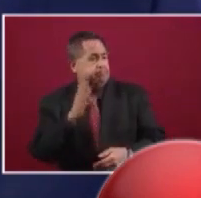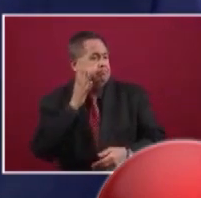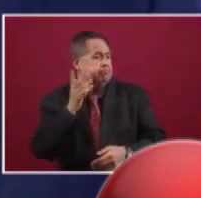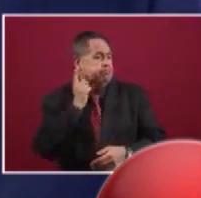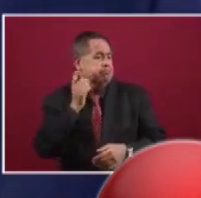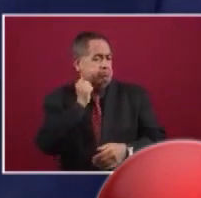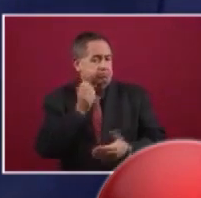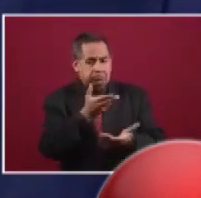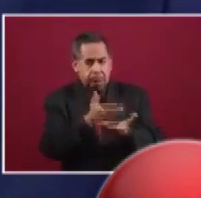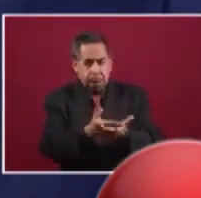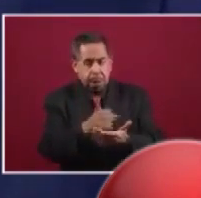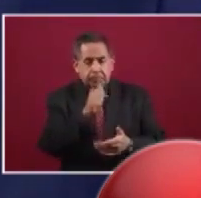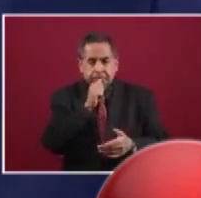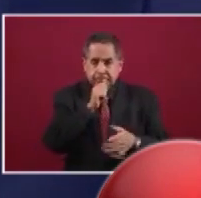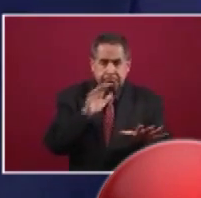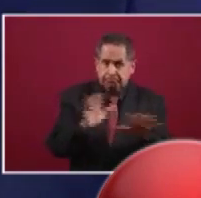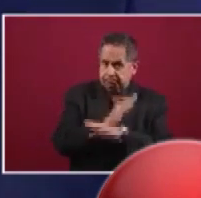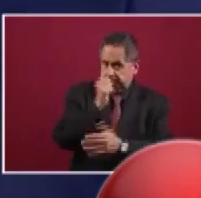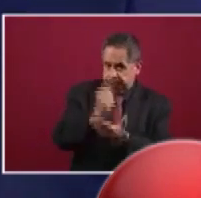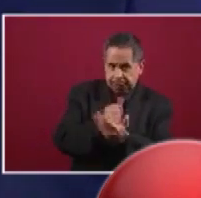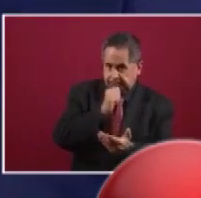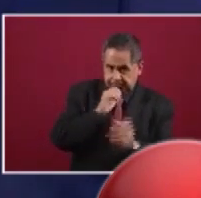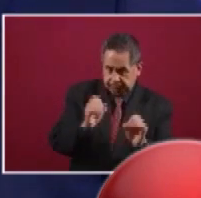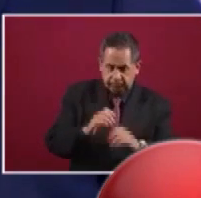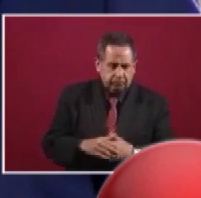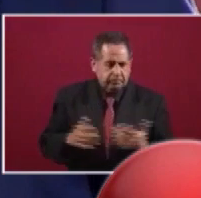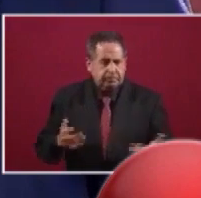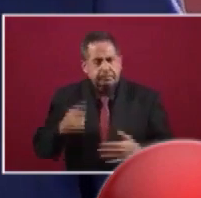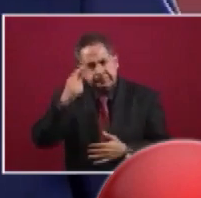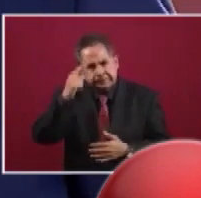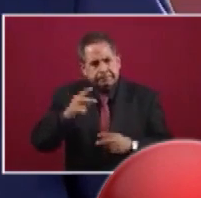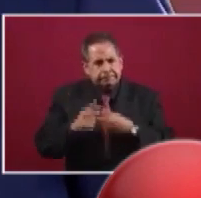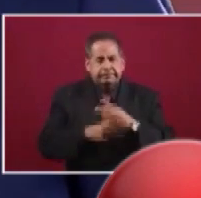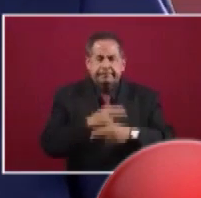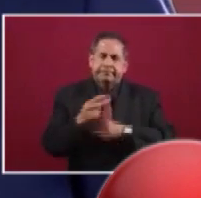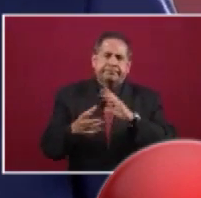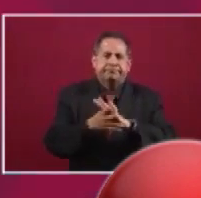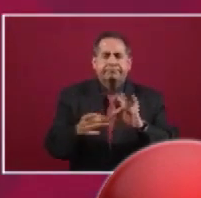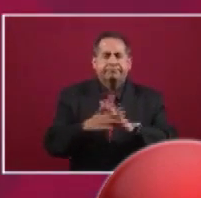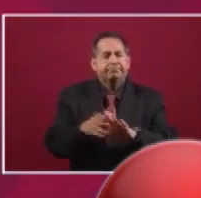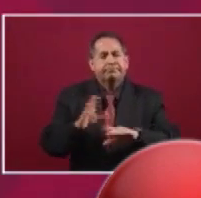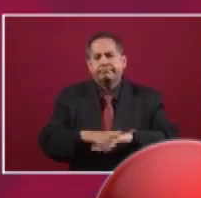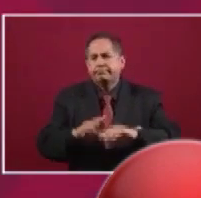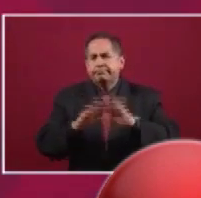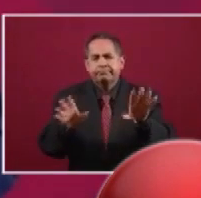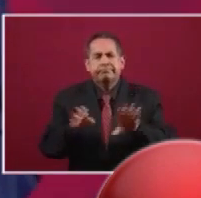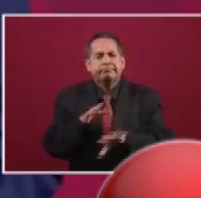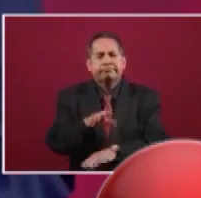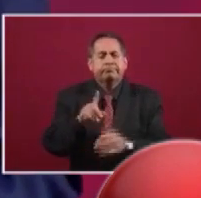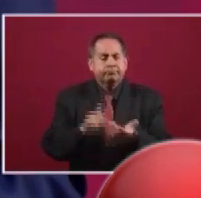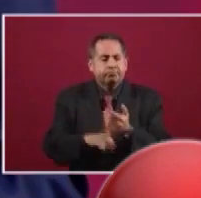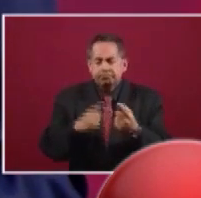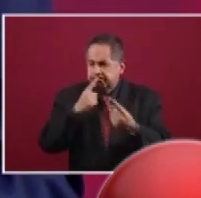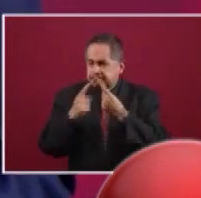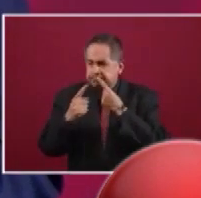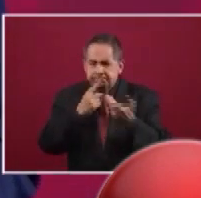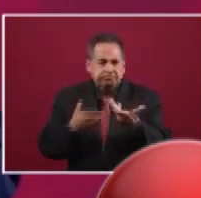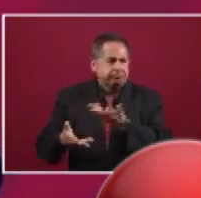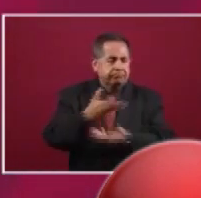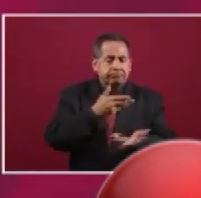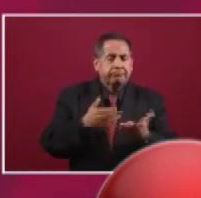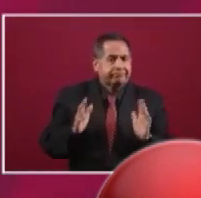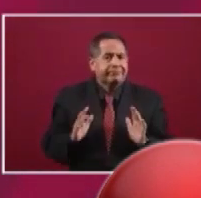Congreso no se ha aprobado, para ampliar lo de la consulta